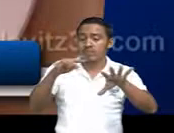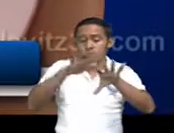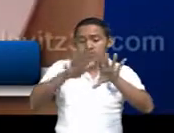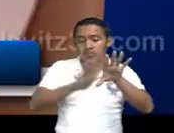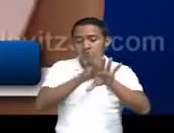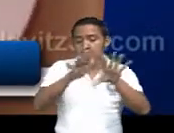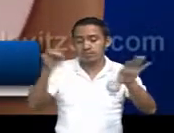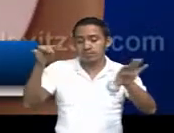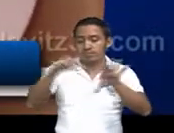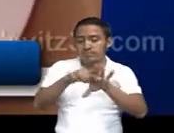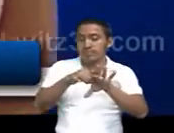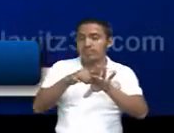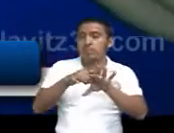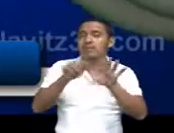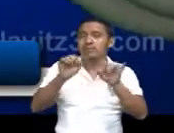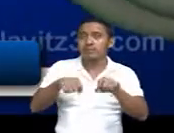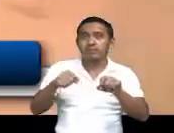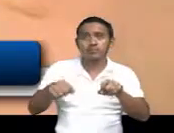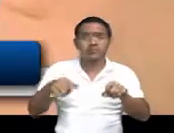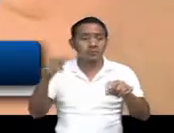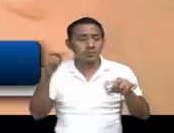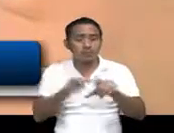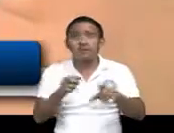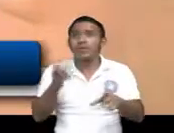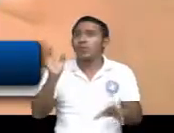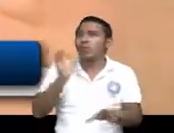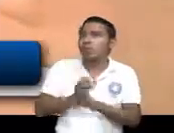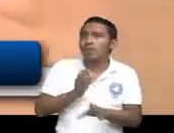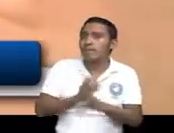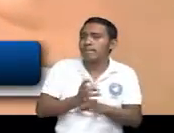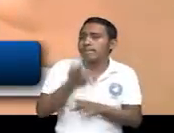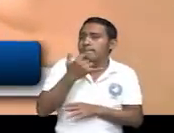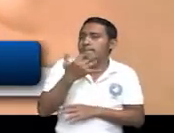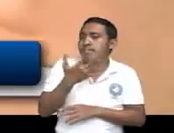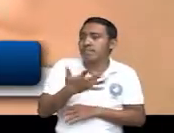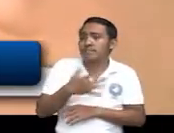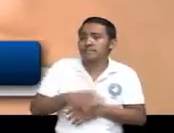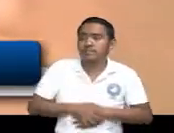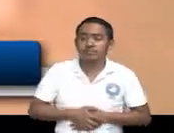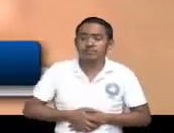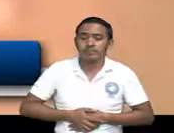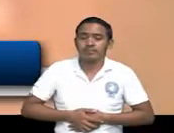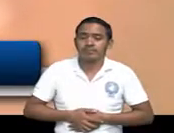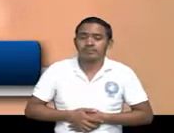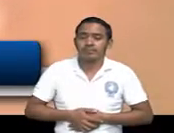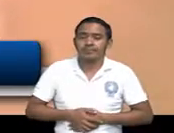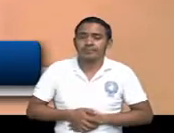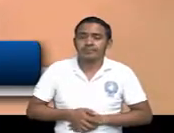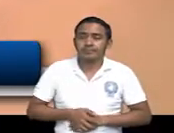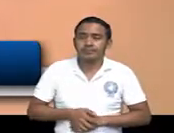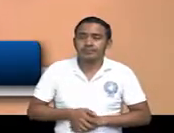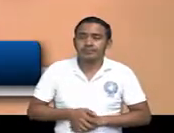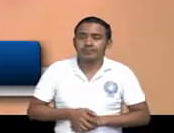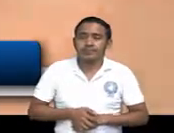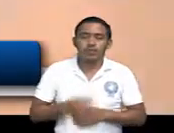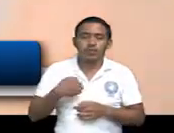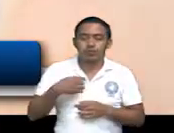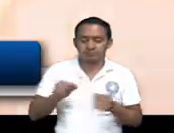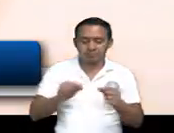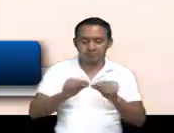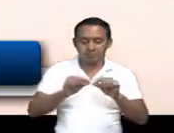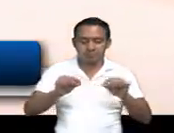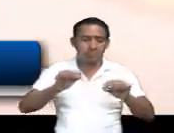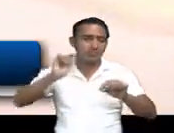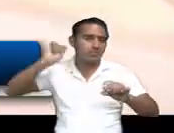o se perfora puede ser producto de una manipulación se introdujo algún